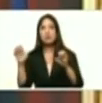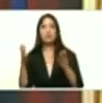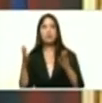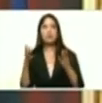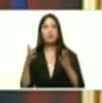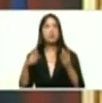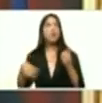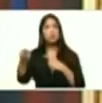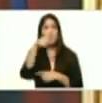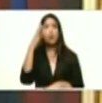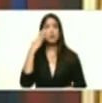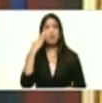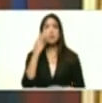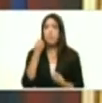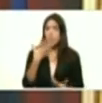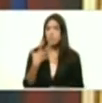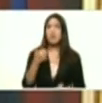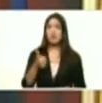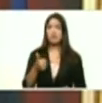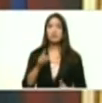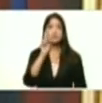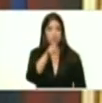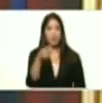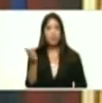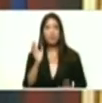lo puede negar, ¿verdad?